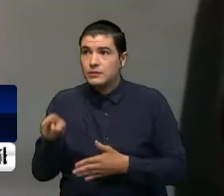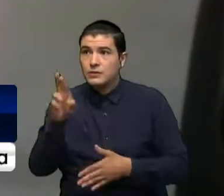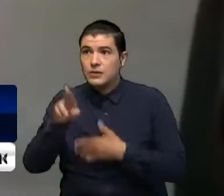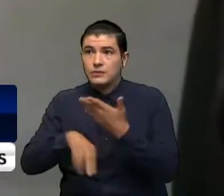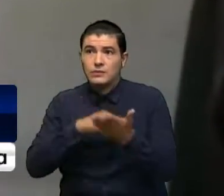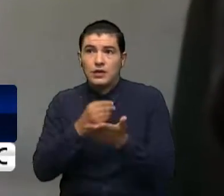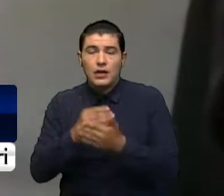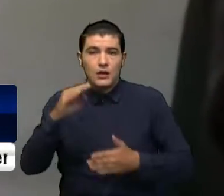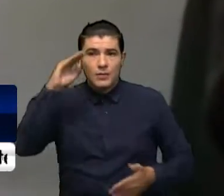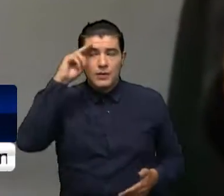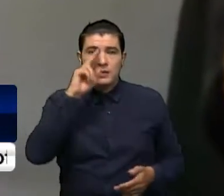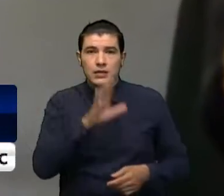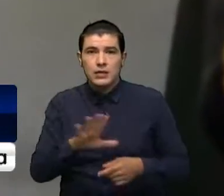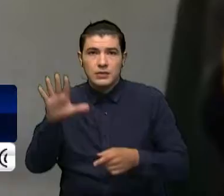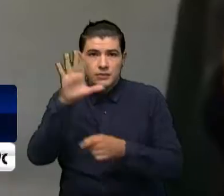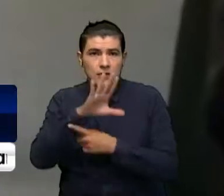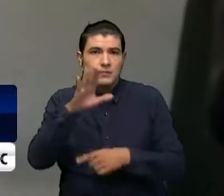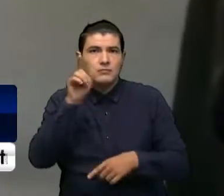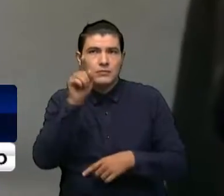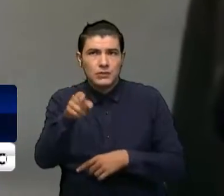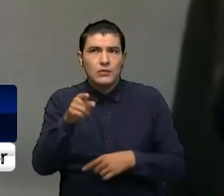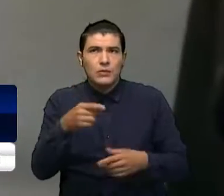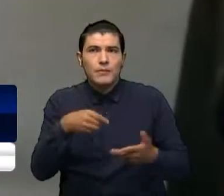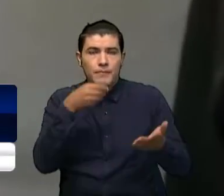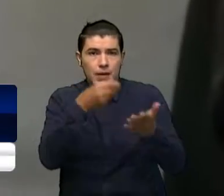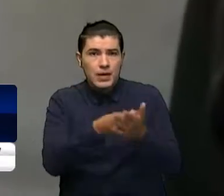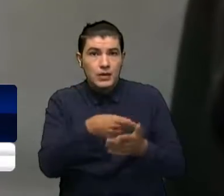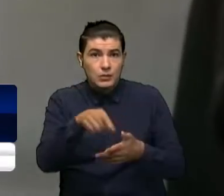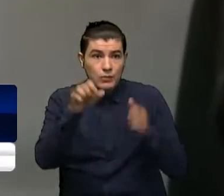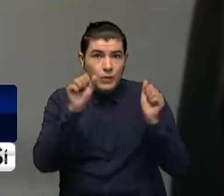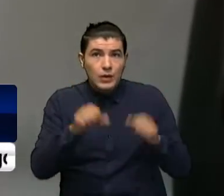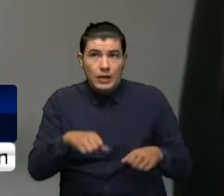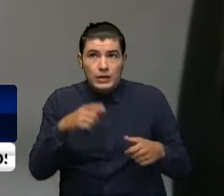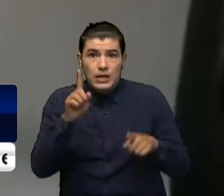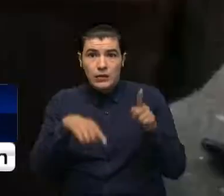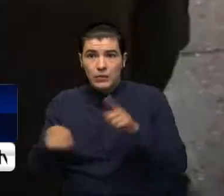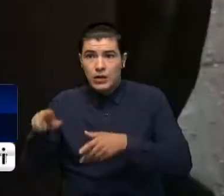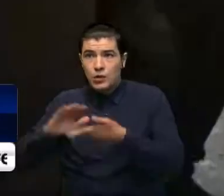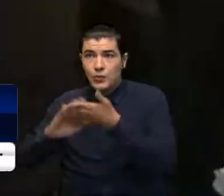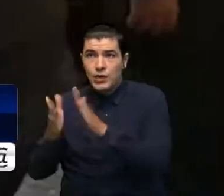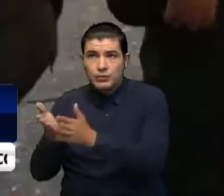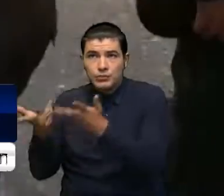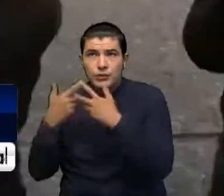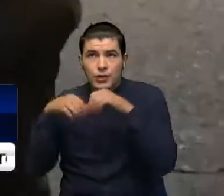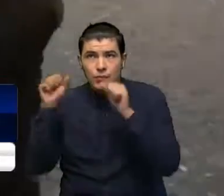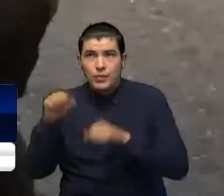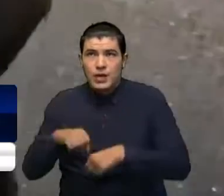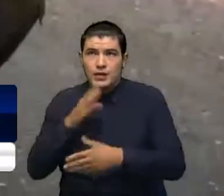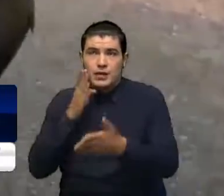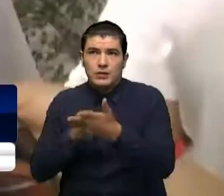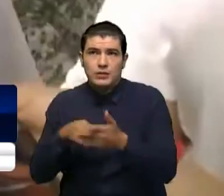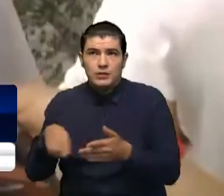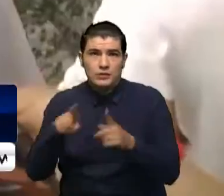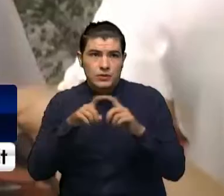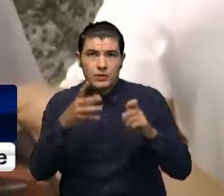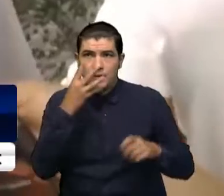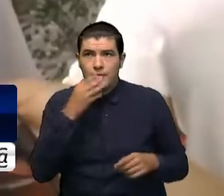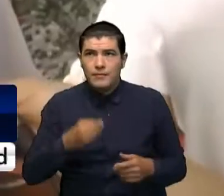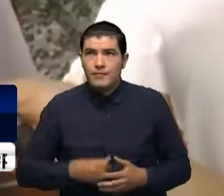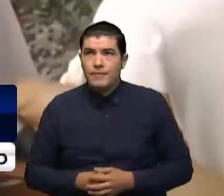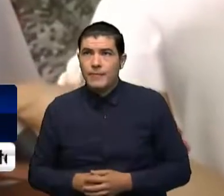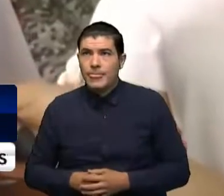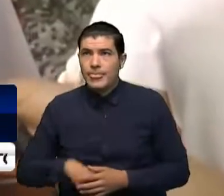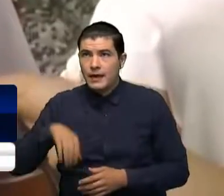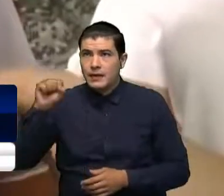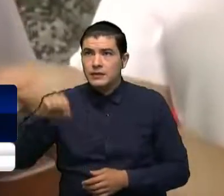resultado, las autoridades recordaron el pago de recompensa para aquellos ciudadanos que denuncien el actuar delictivo. Hay una